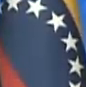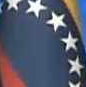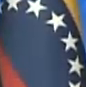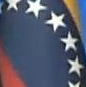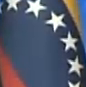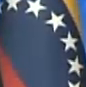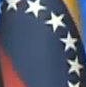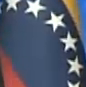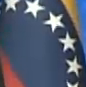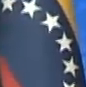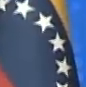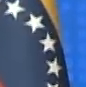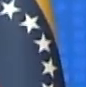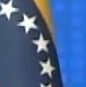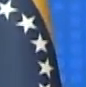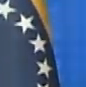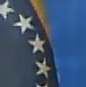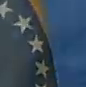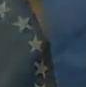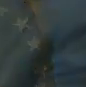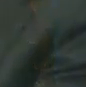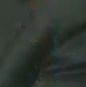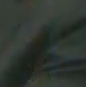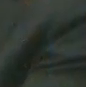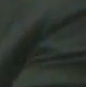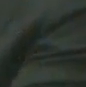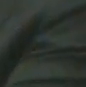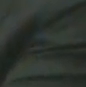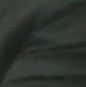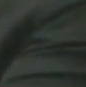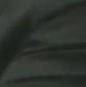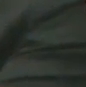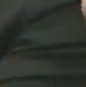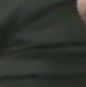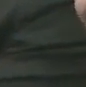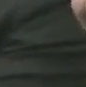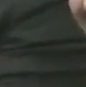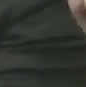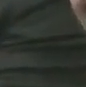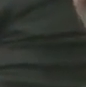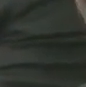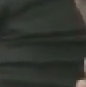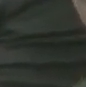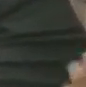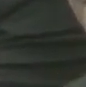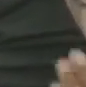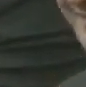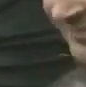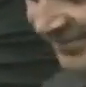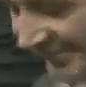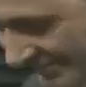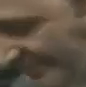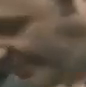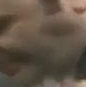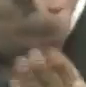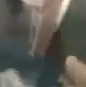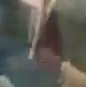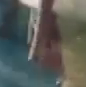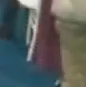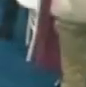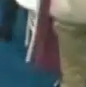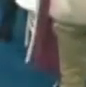esta hora al presidente constitucional Nicolás Maduro, la primera combatiente, a la doctora Cilia Flores de Maduro, en el Salón Ayacucho,